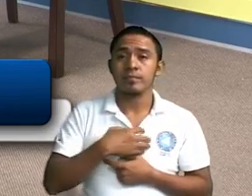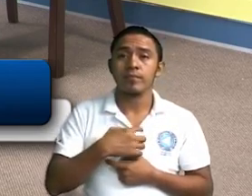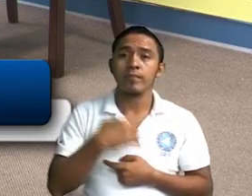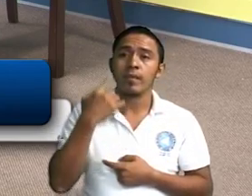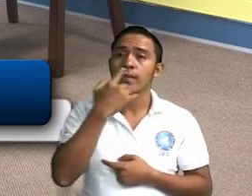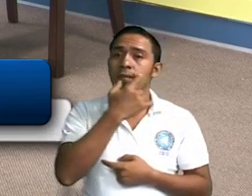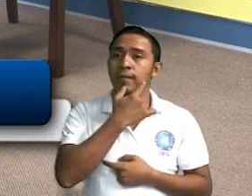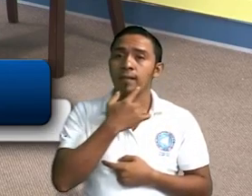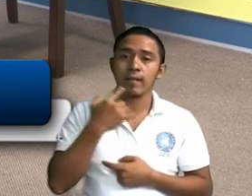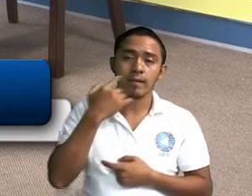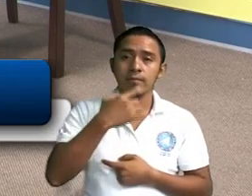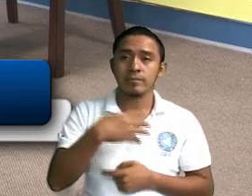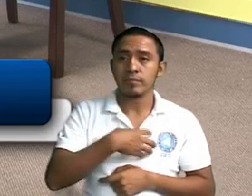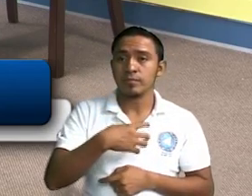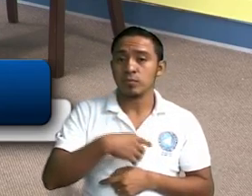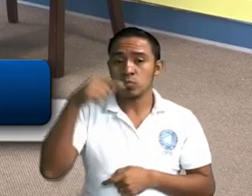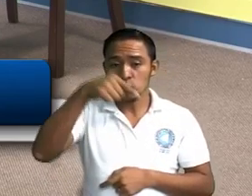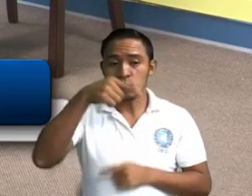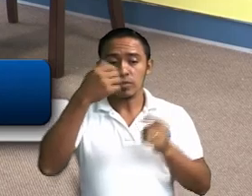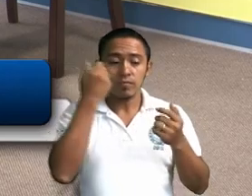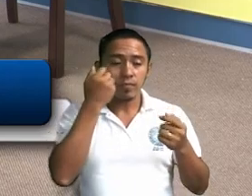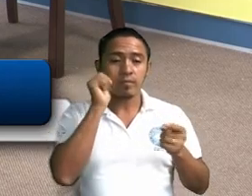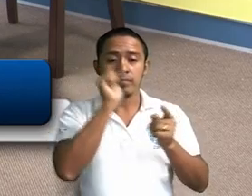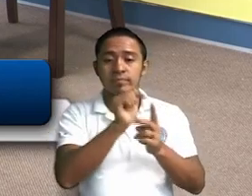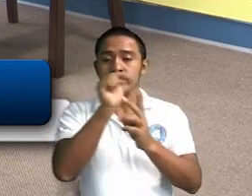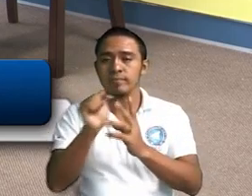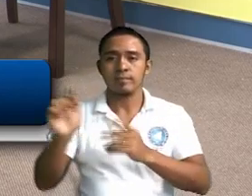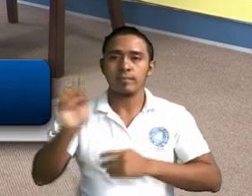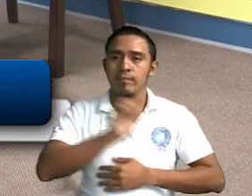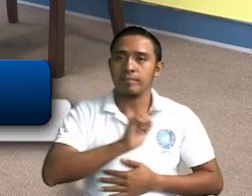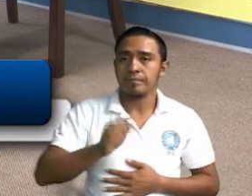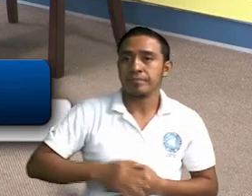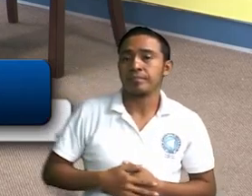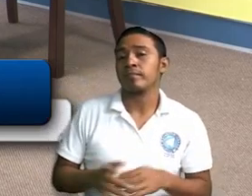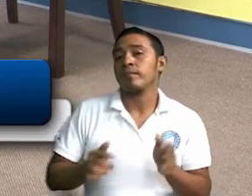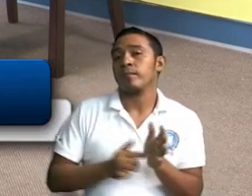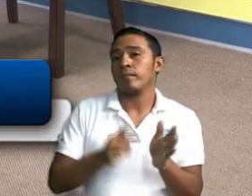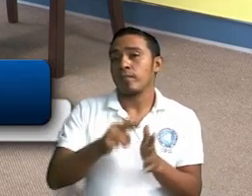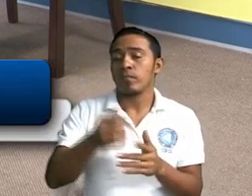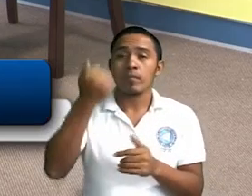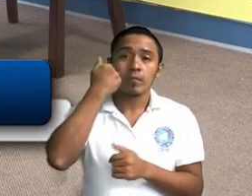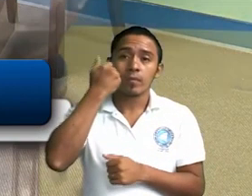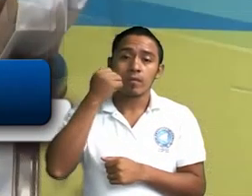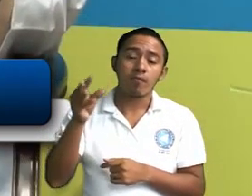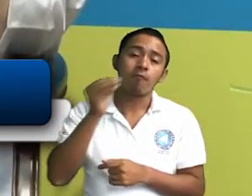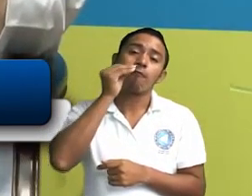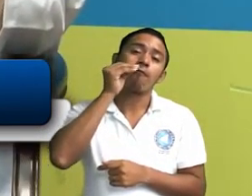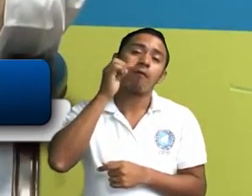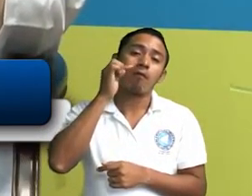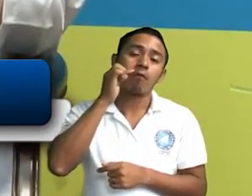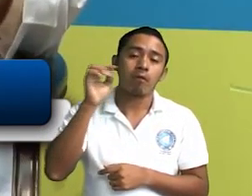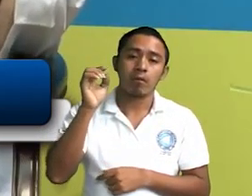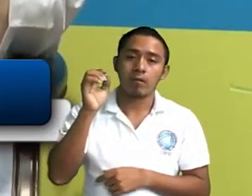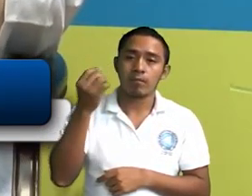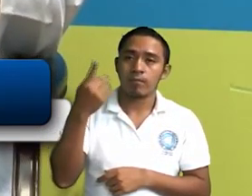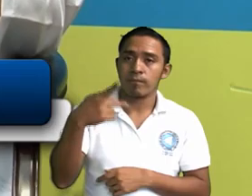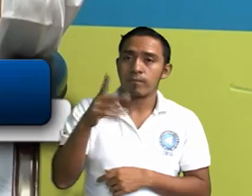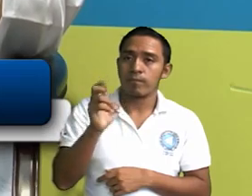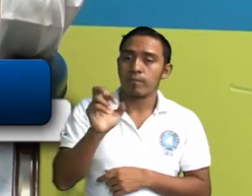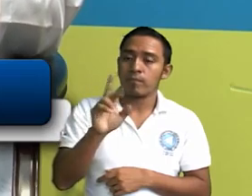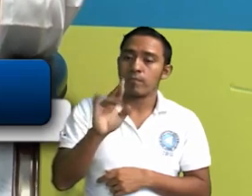no son específicos de una enfermedad podría usted puede tener una enfermedad periodontal y no ser un paciente